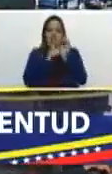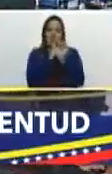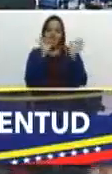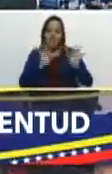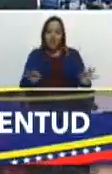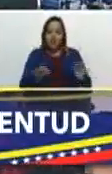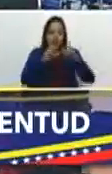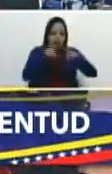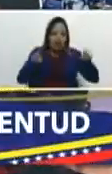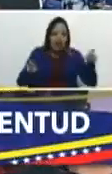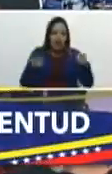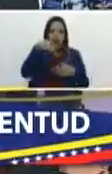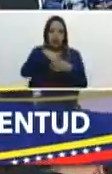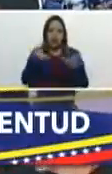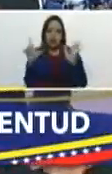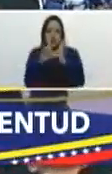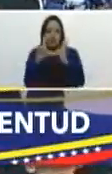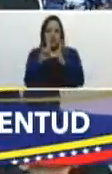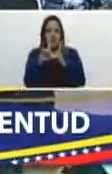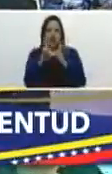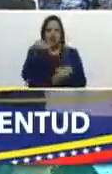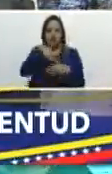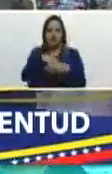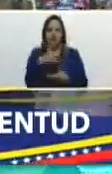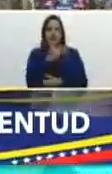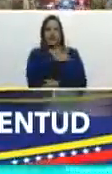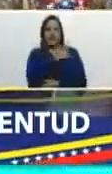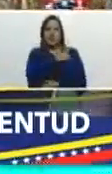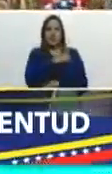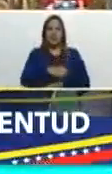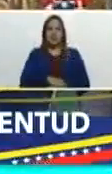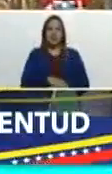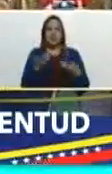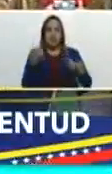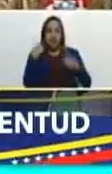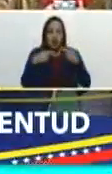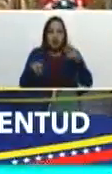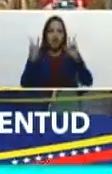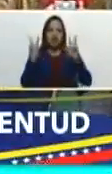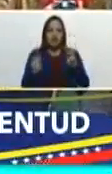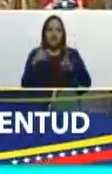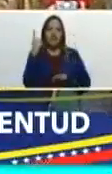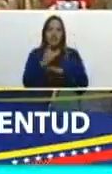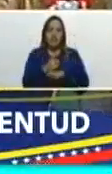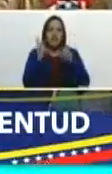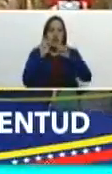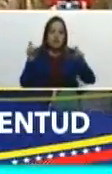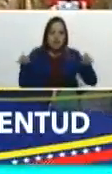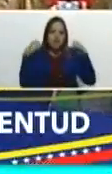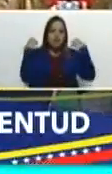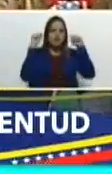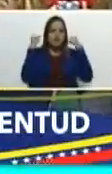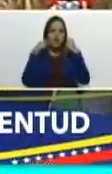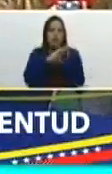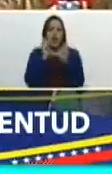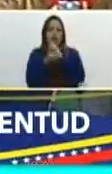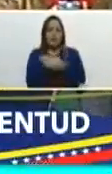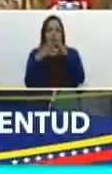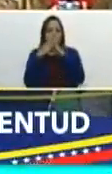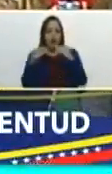pedagógicos en los liceos, en las universidades. ¿Qué cosas nuevas tenemos que ensayar para cambiarlo